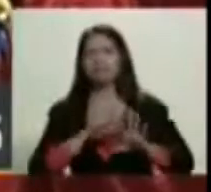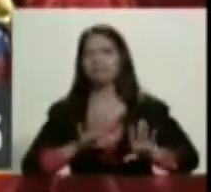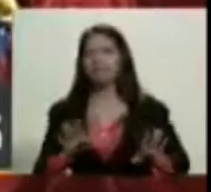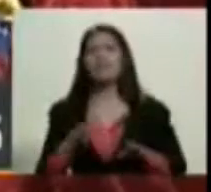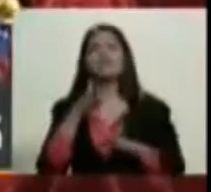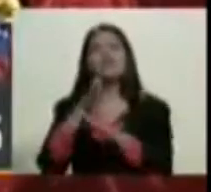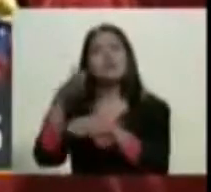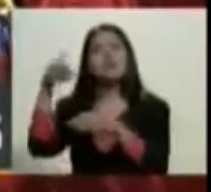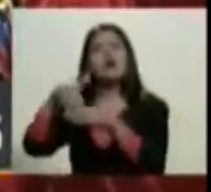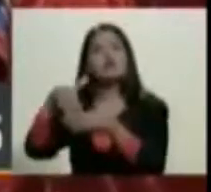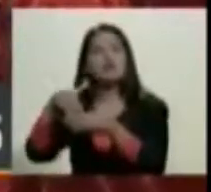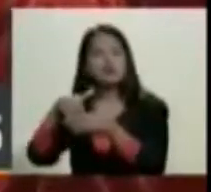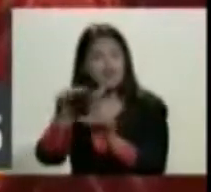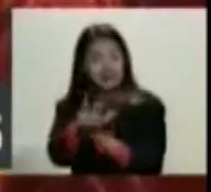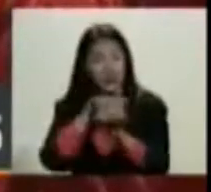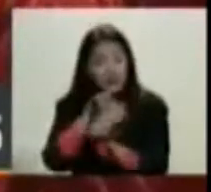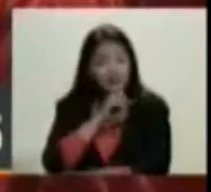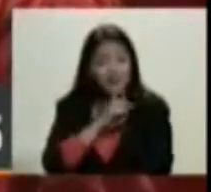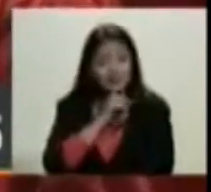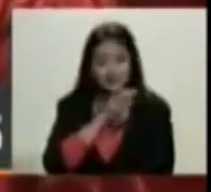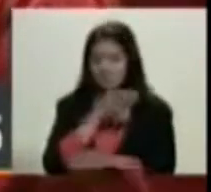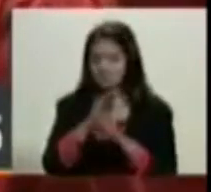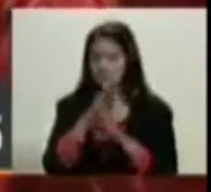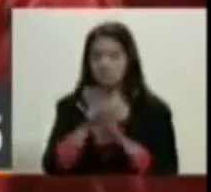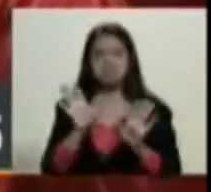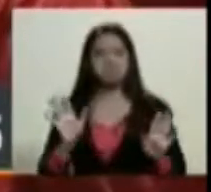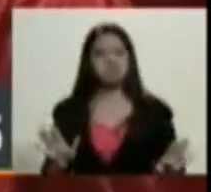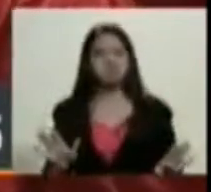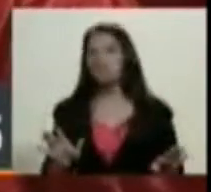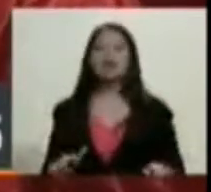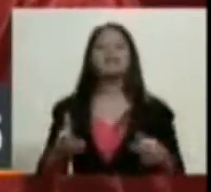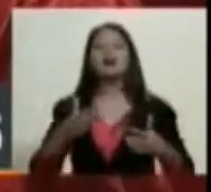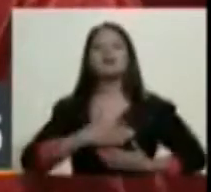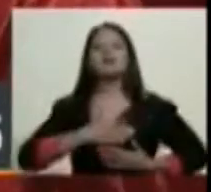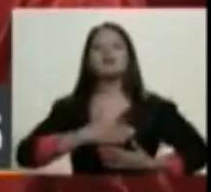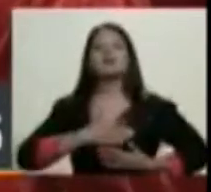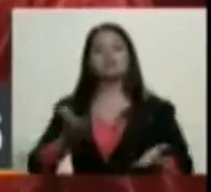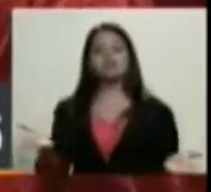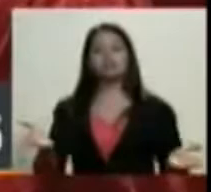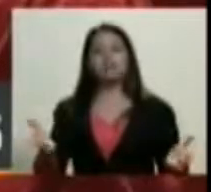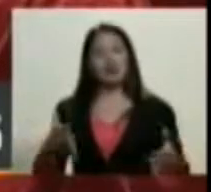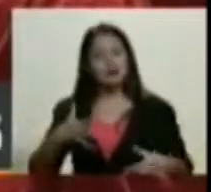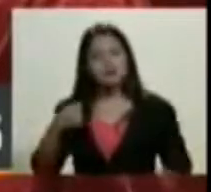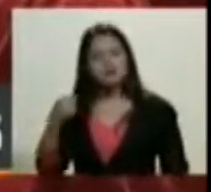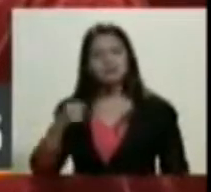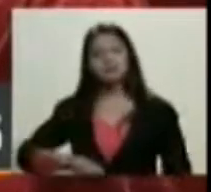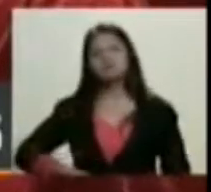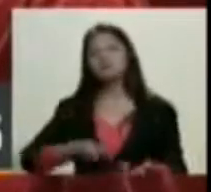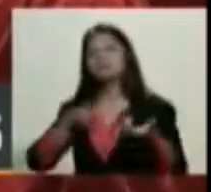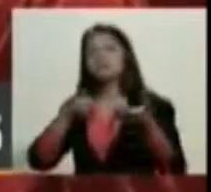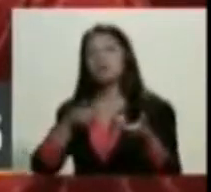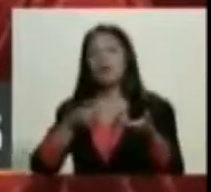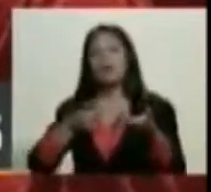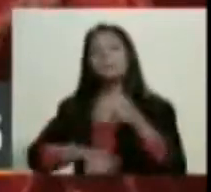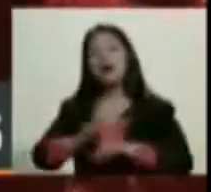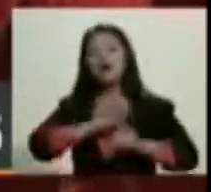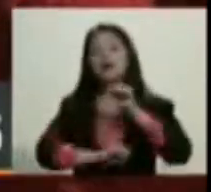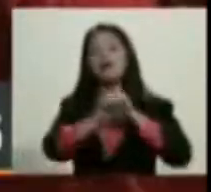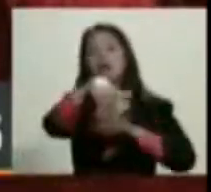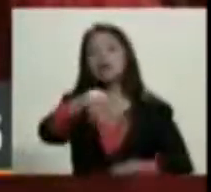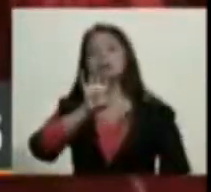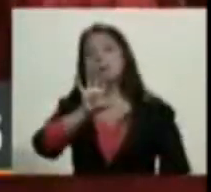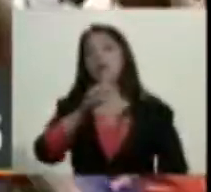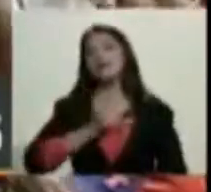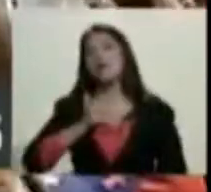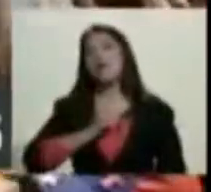a votar en esas circunstancias, con más razón, estamos dispuestos a empuñar un fusil para defender esta patria de